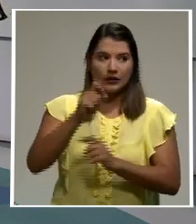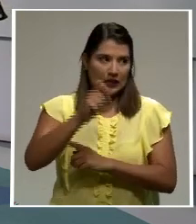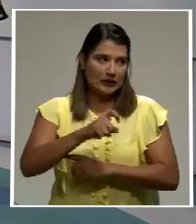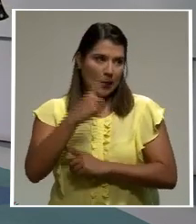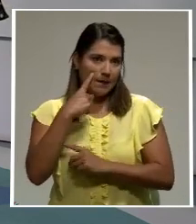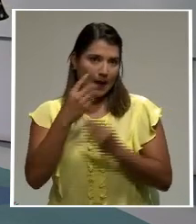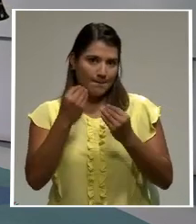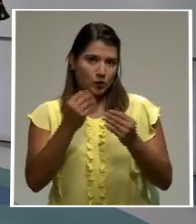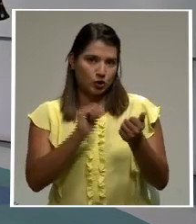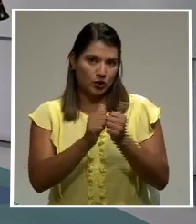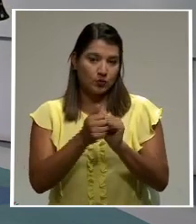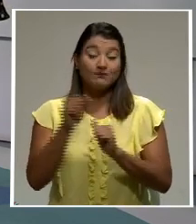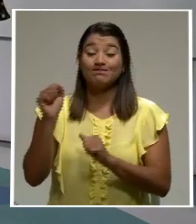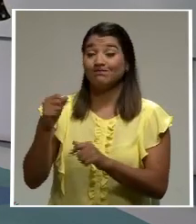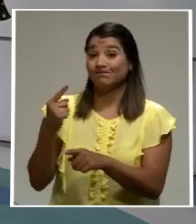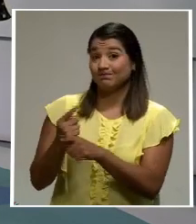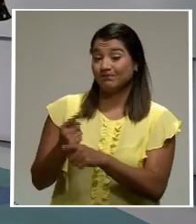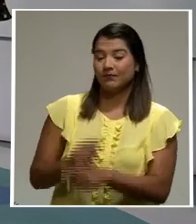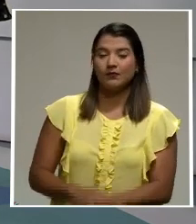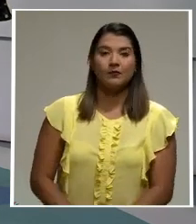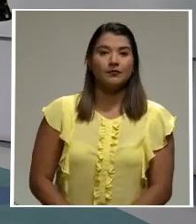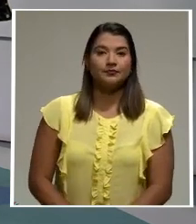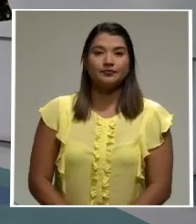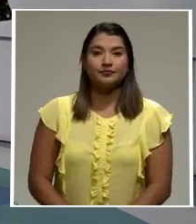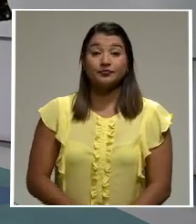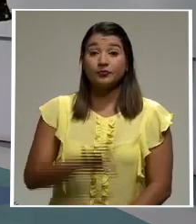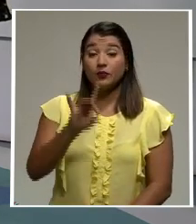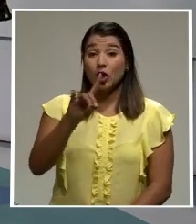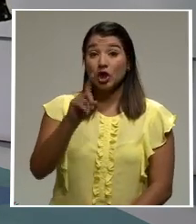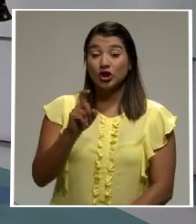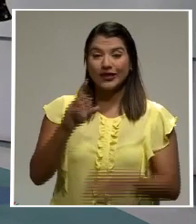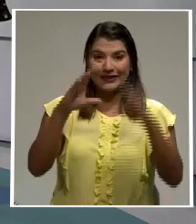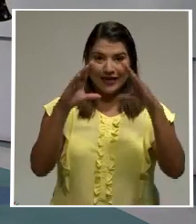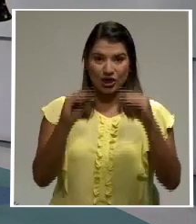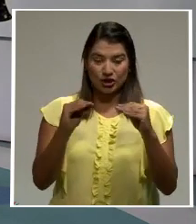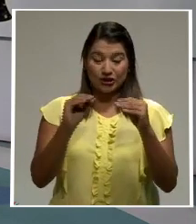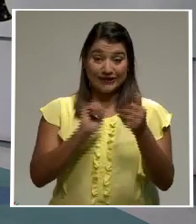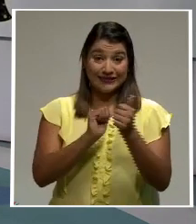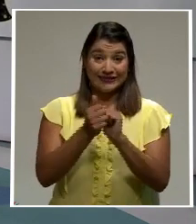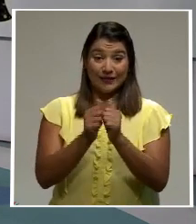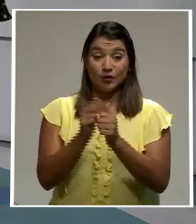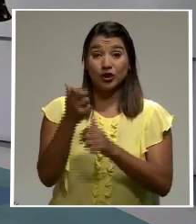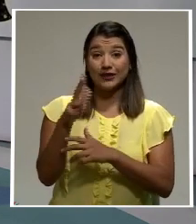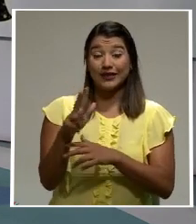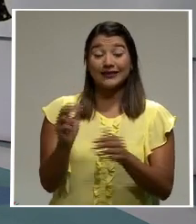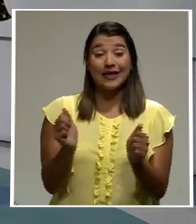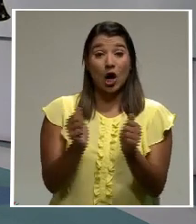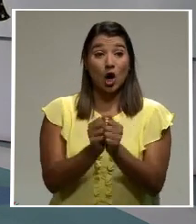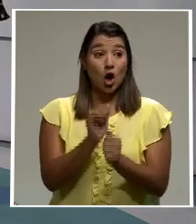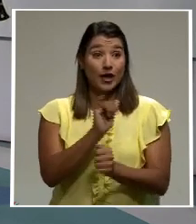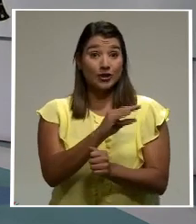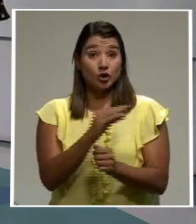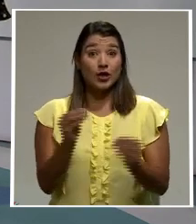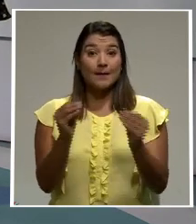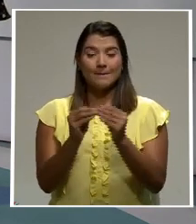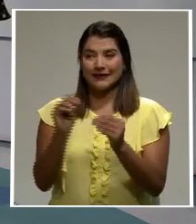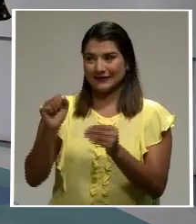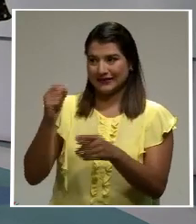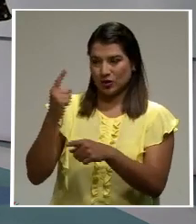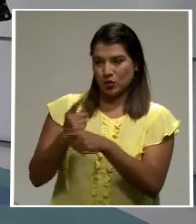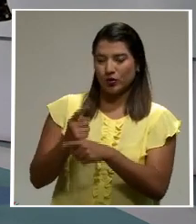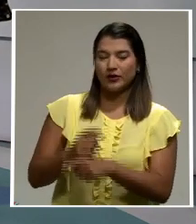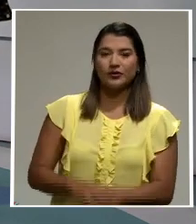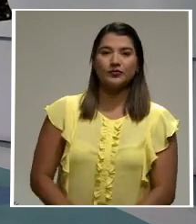de deportes. Así es. Realmente. Así es. 8:30 de la noche, Deportiva del 13, con esto y mucho más. Así es, don